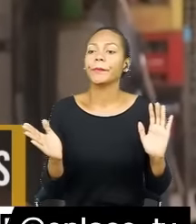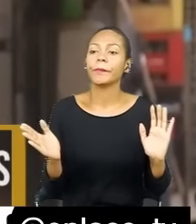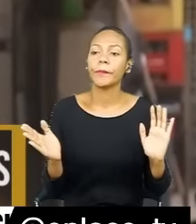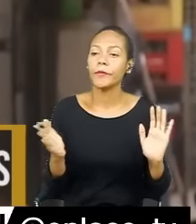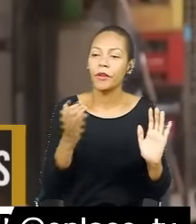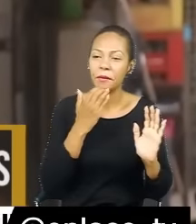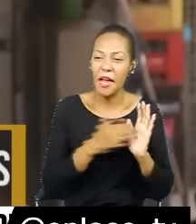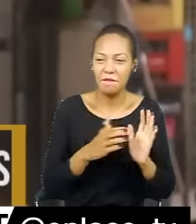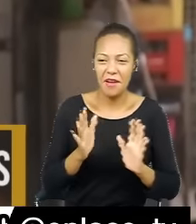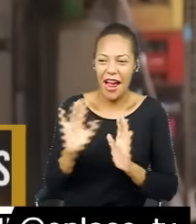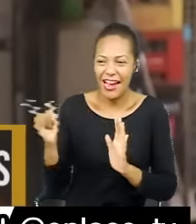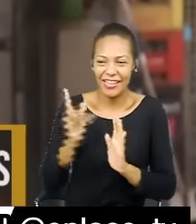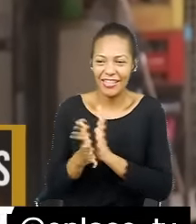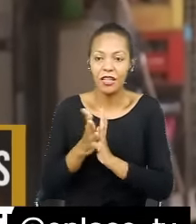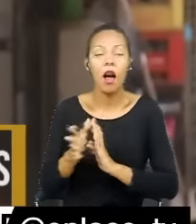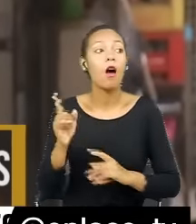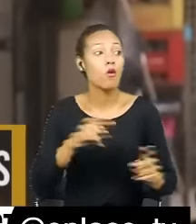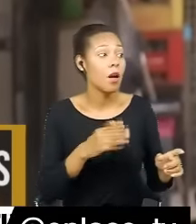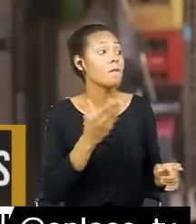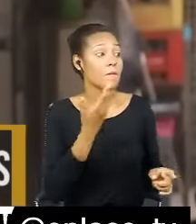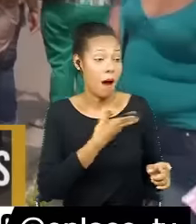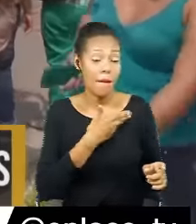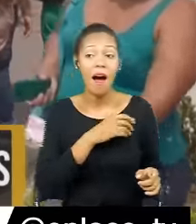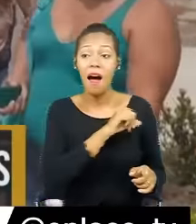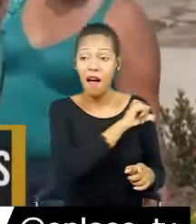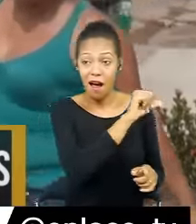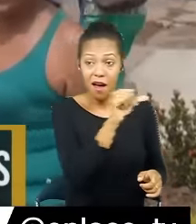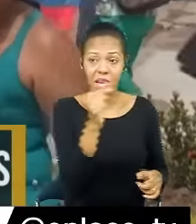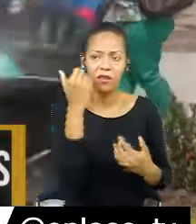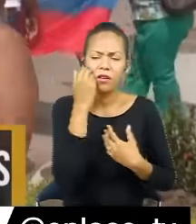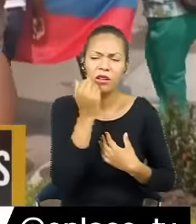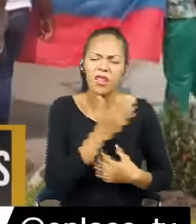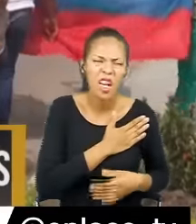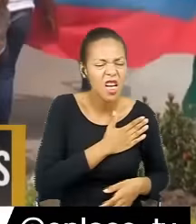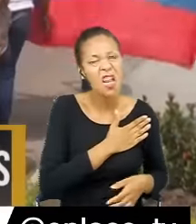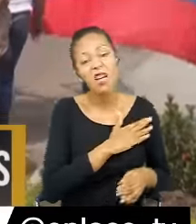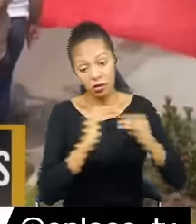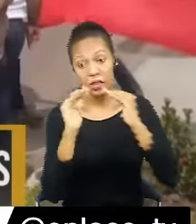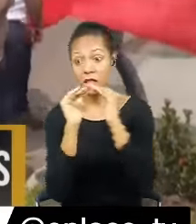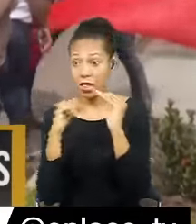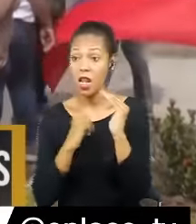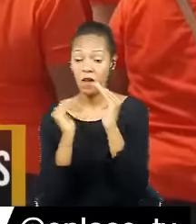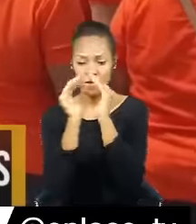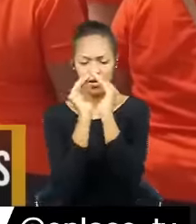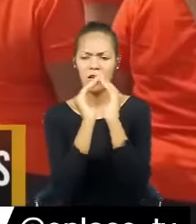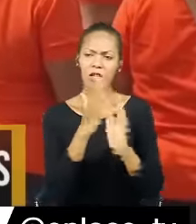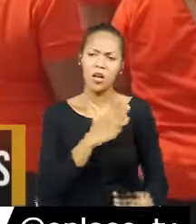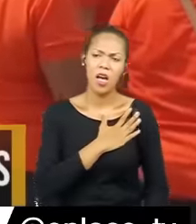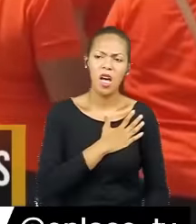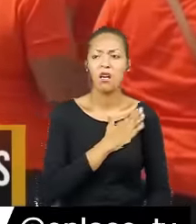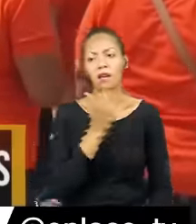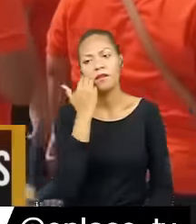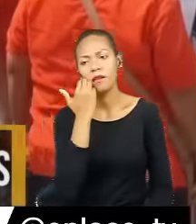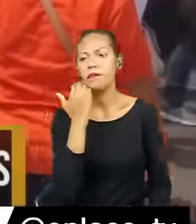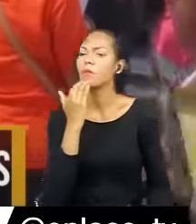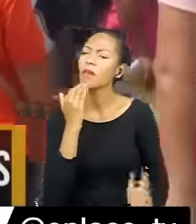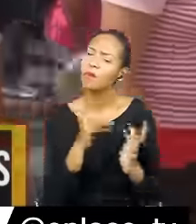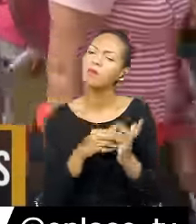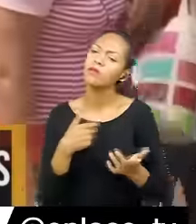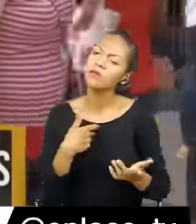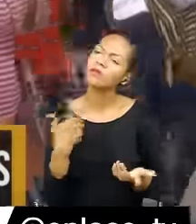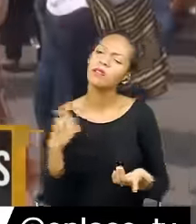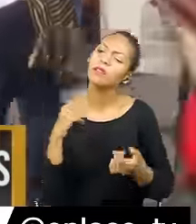yo, las madres que hay enfermas en hogares de bienestar, usted va a hogares de bienestar y todas le dicen, yo tengo esto, yo tengo aquello,